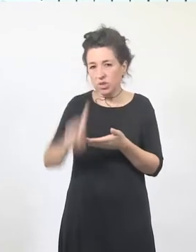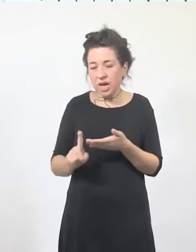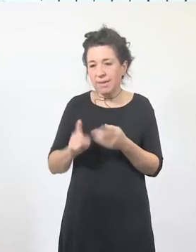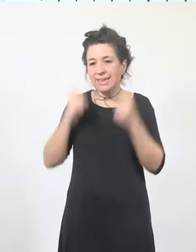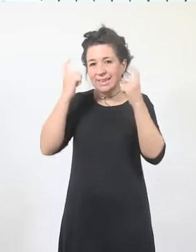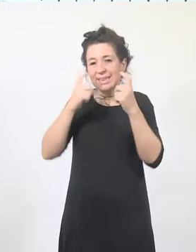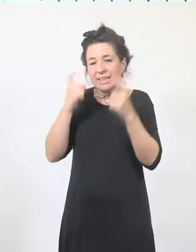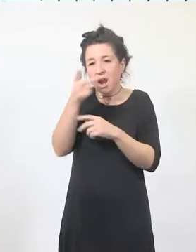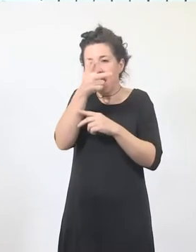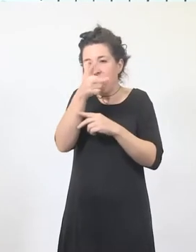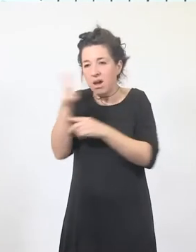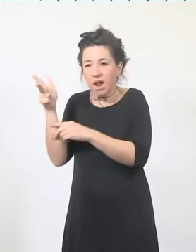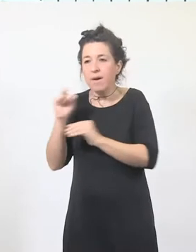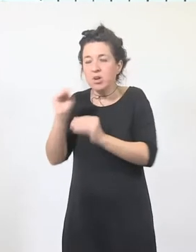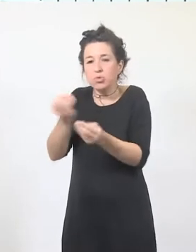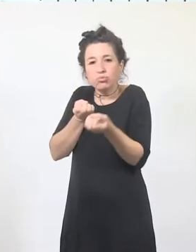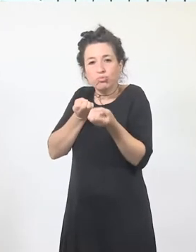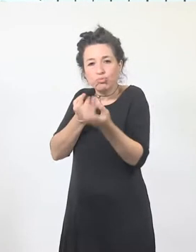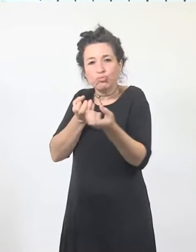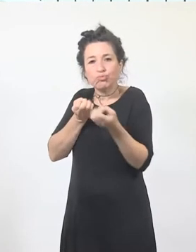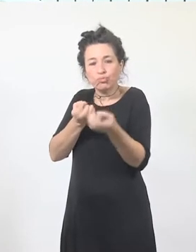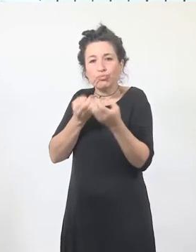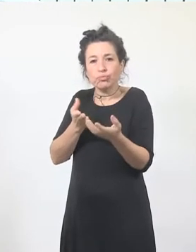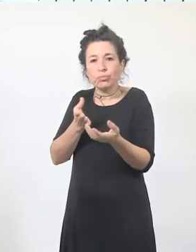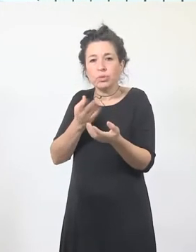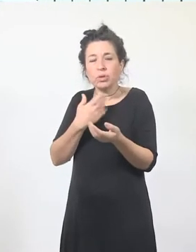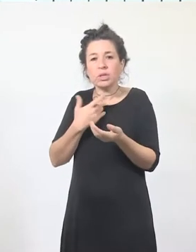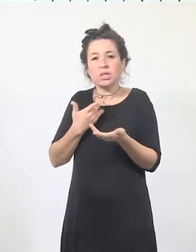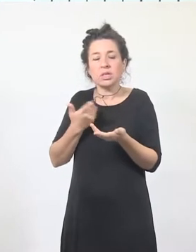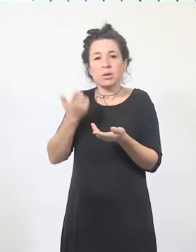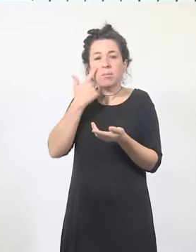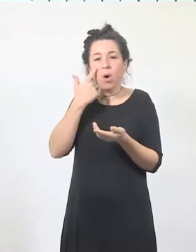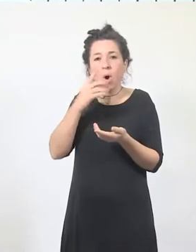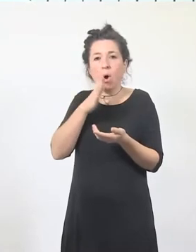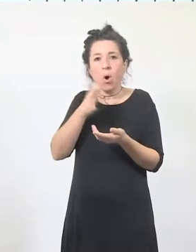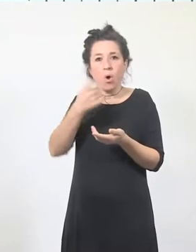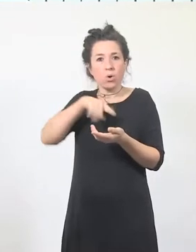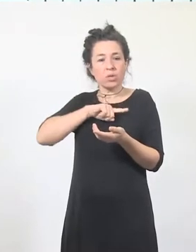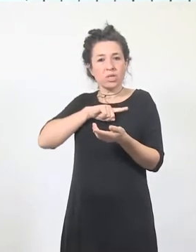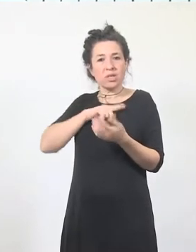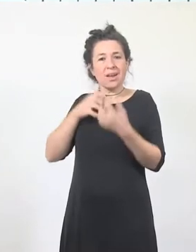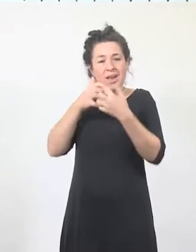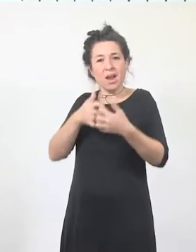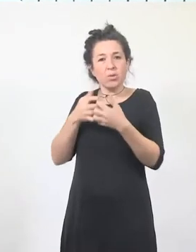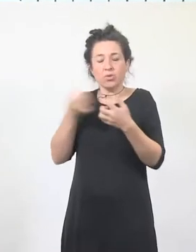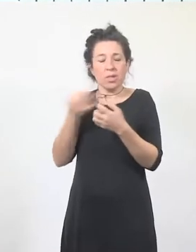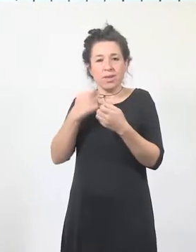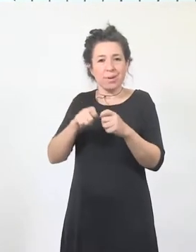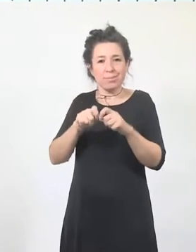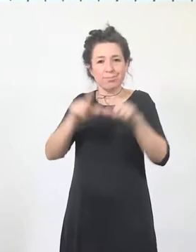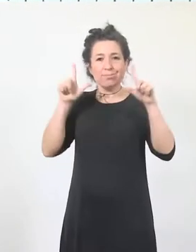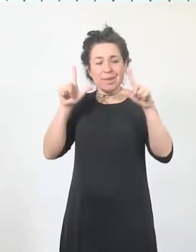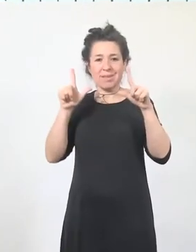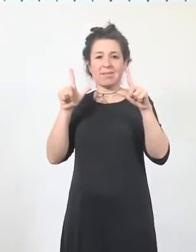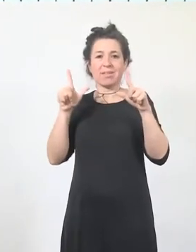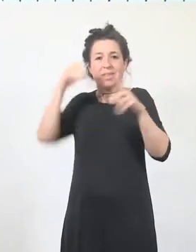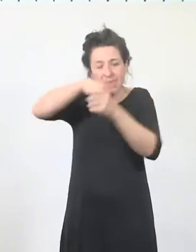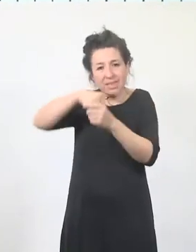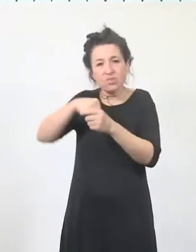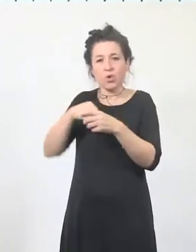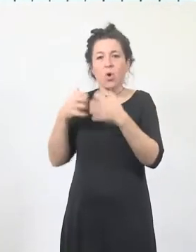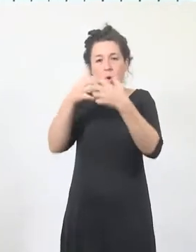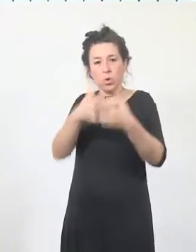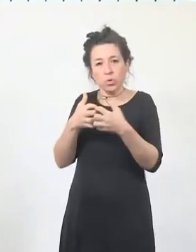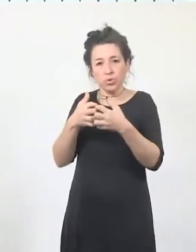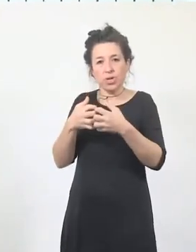testimonios y empezar a escribir, porque nuestra lucha tiene que estar presente también en la lucha del pueblo saharaui. Me llama la